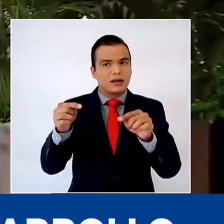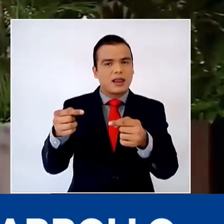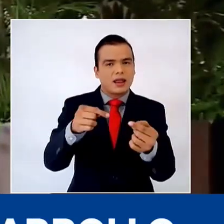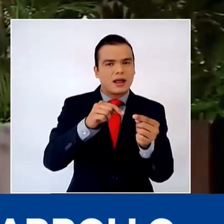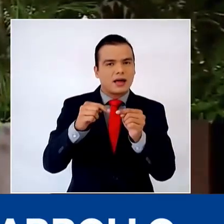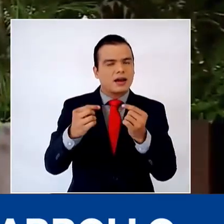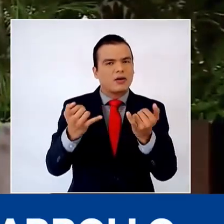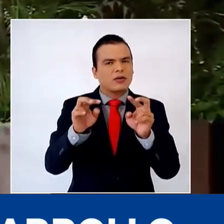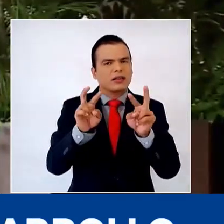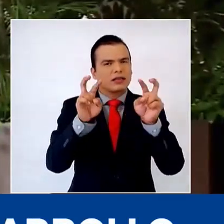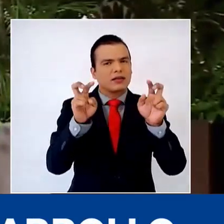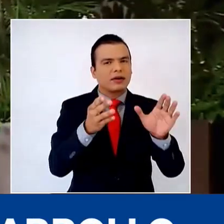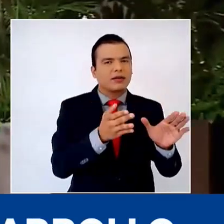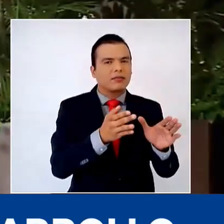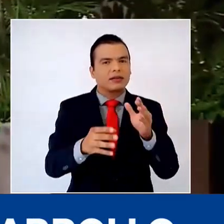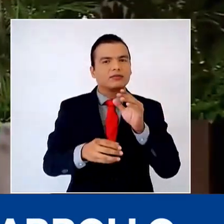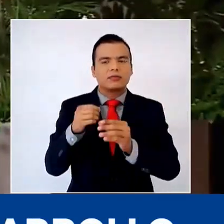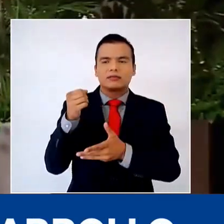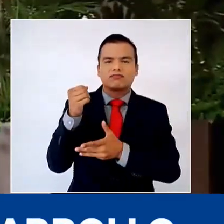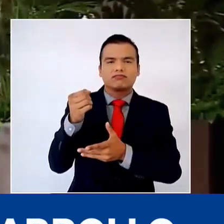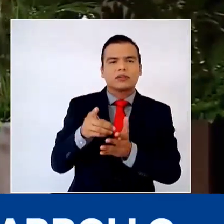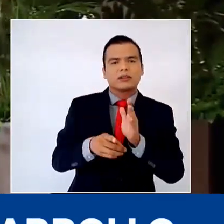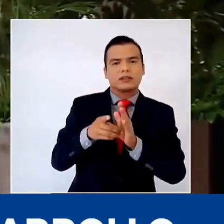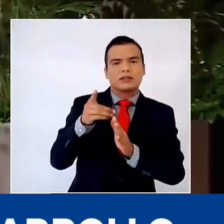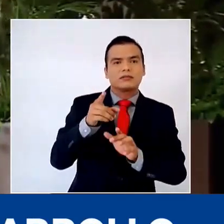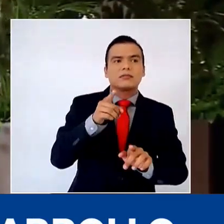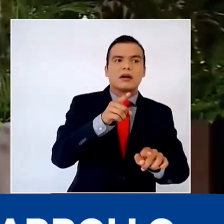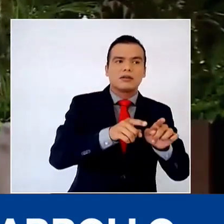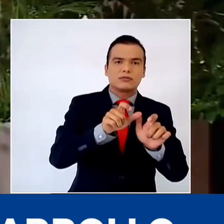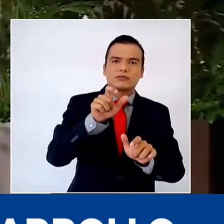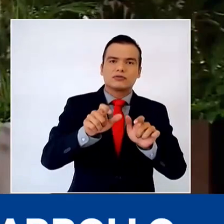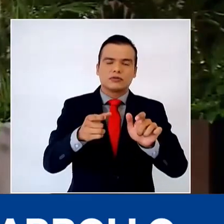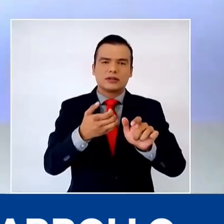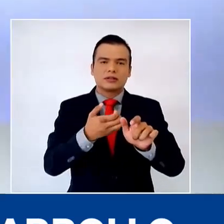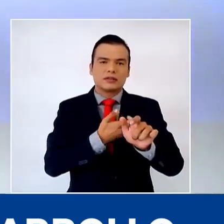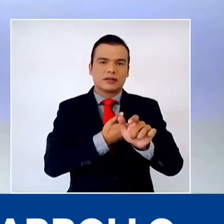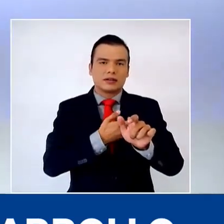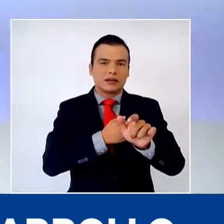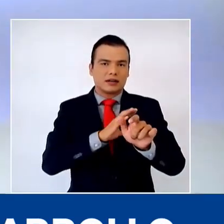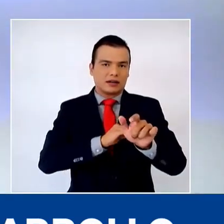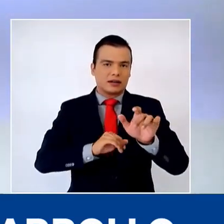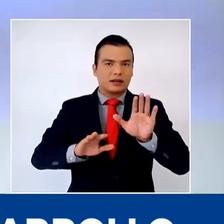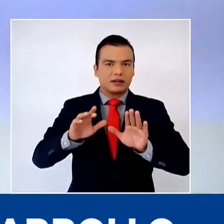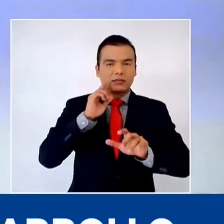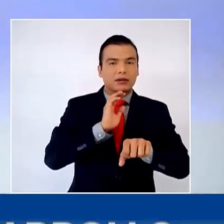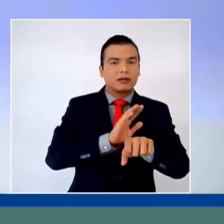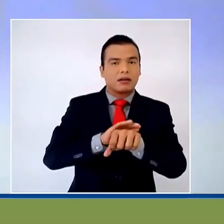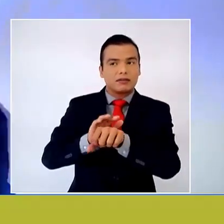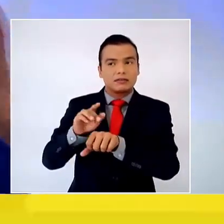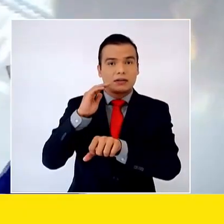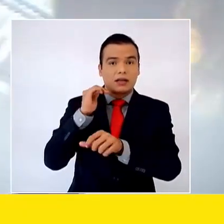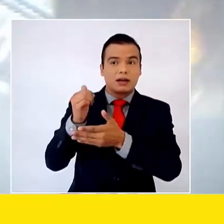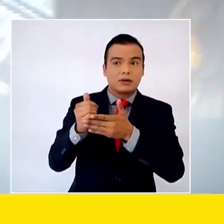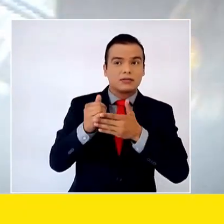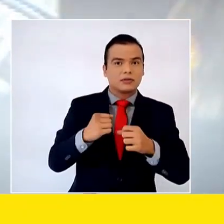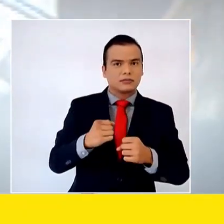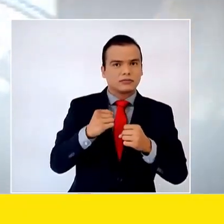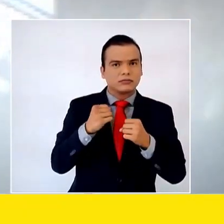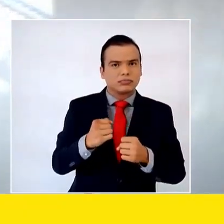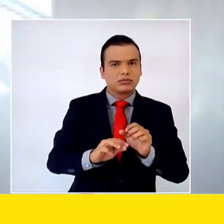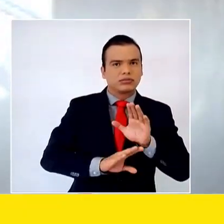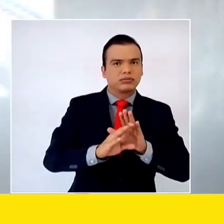Los candidatos, algunos de ellos hablaron sobre la mujer como eje central y fuerza laboral. Empresas que están dedicadas